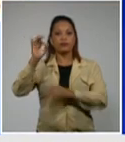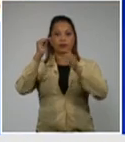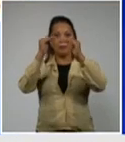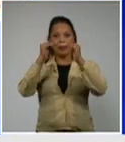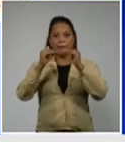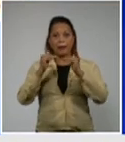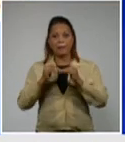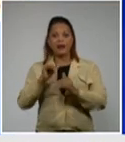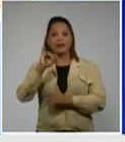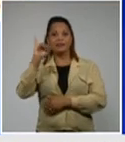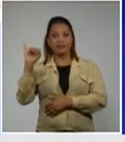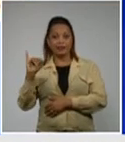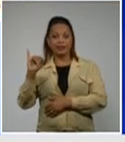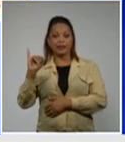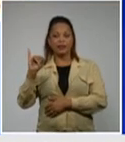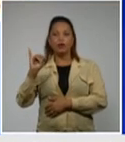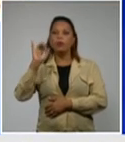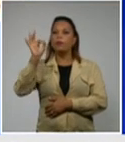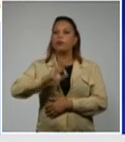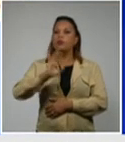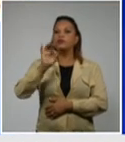con una tasa de